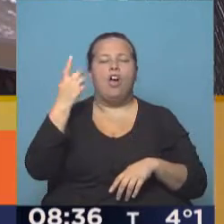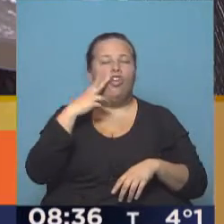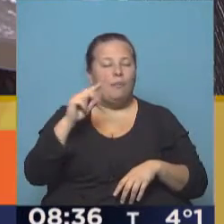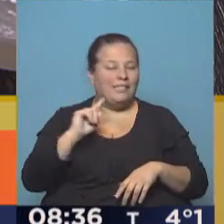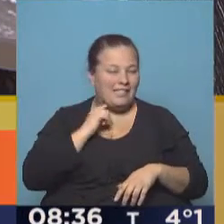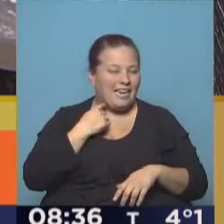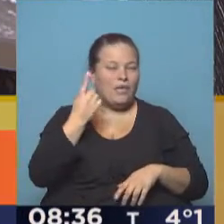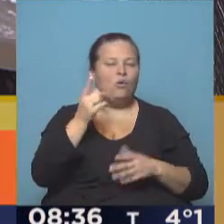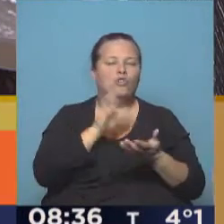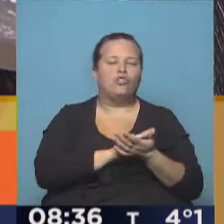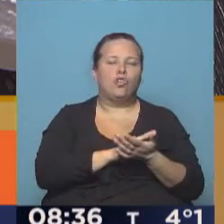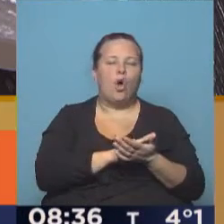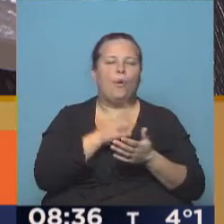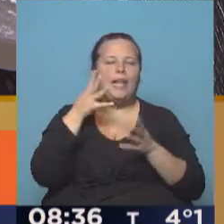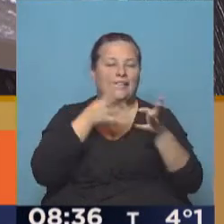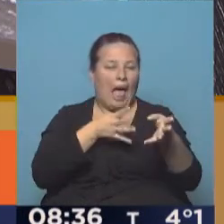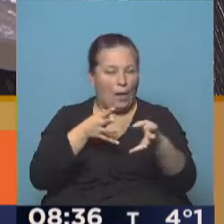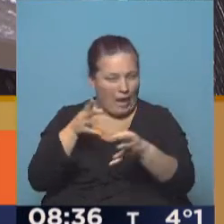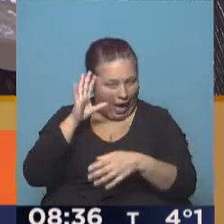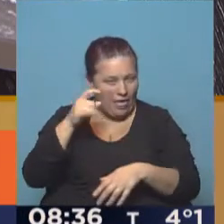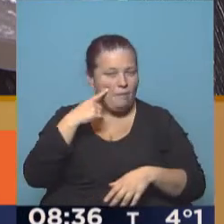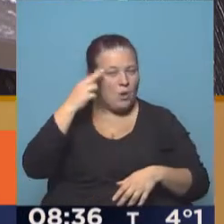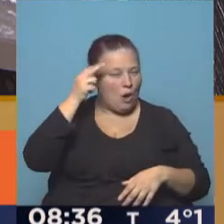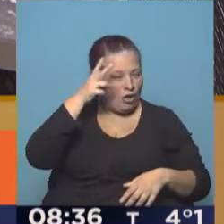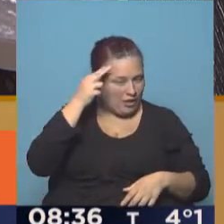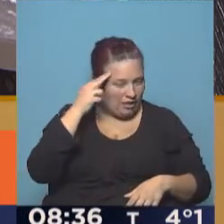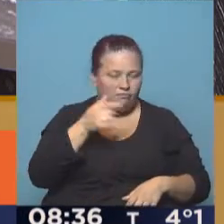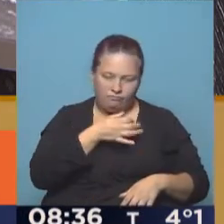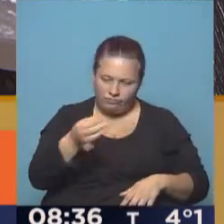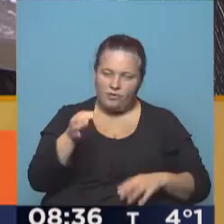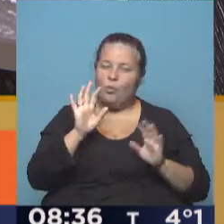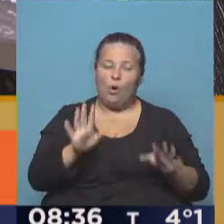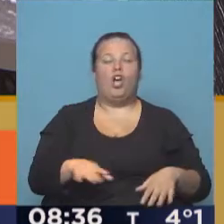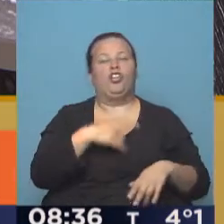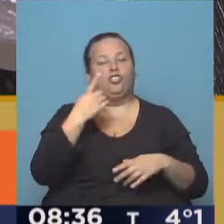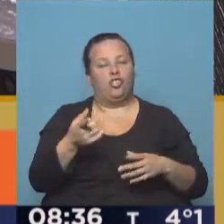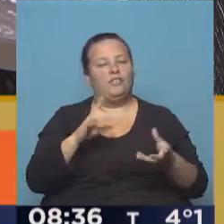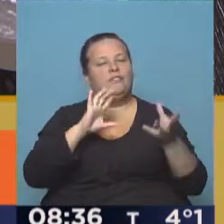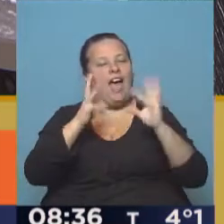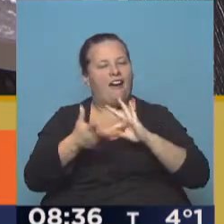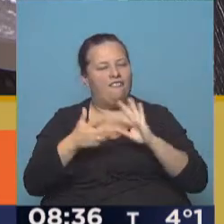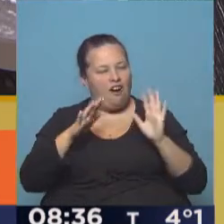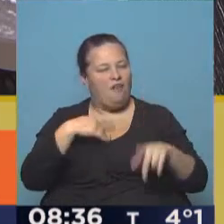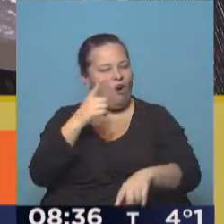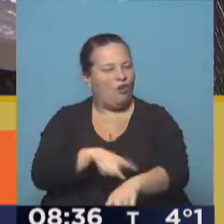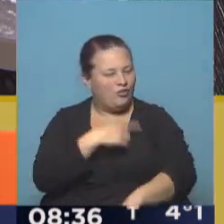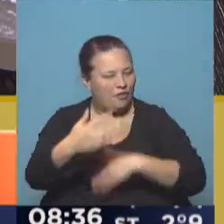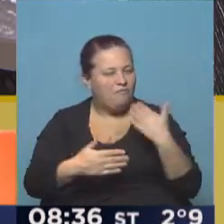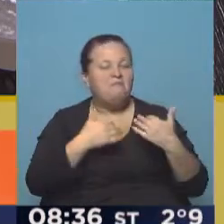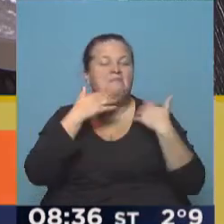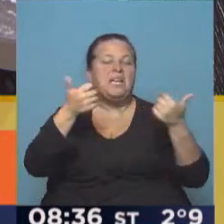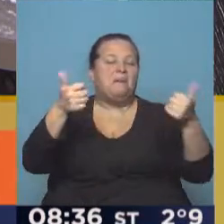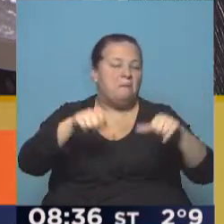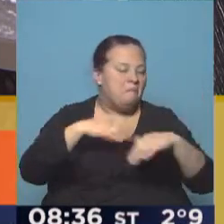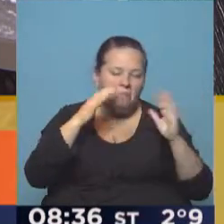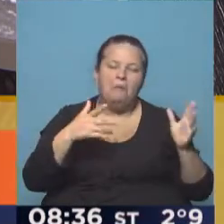publicamos uno sobre el episodio de La Tablada, ¿recuerdan? En el 89. Claro que sí. Entonces ya tenemos un sistema muy aceitado que decimos, no sabemos si es bueno,